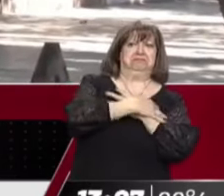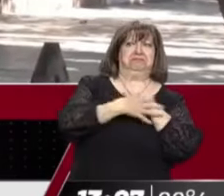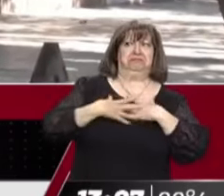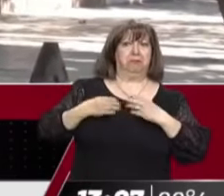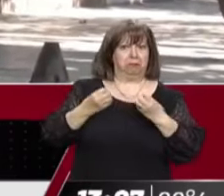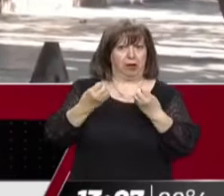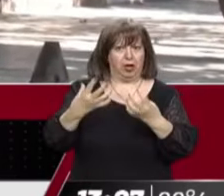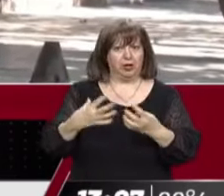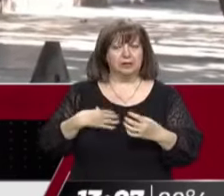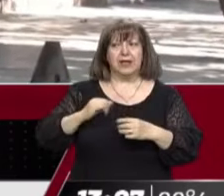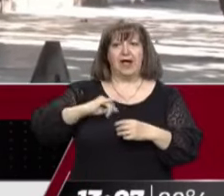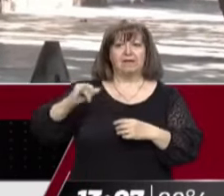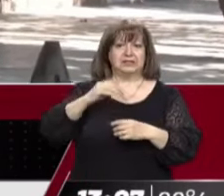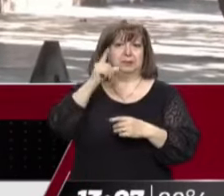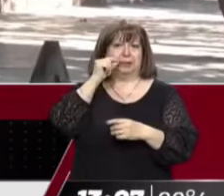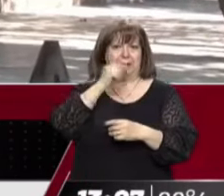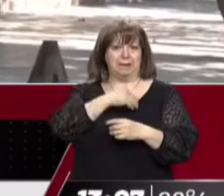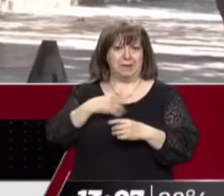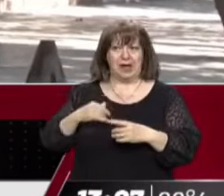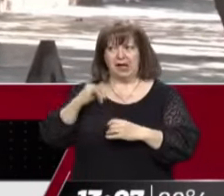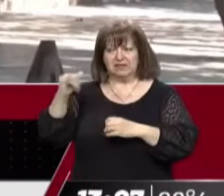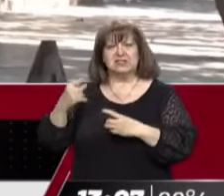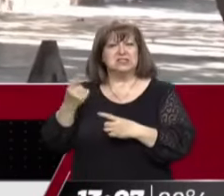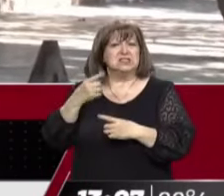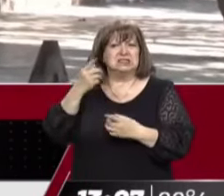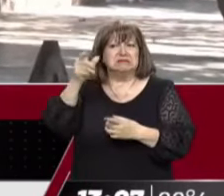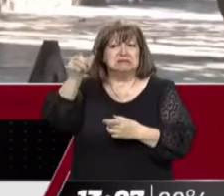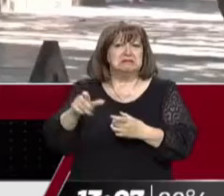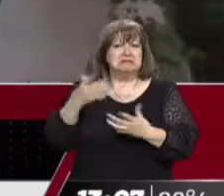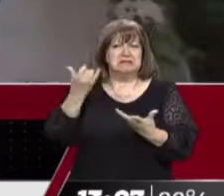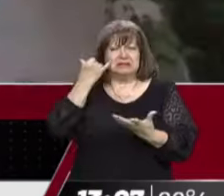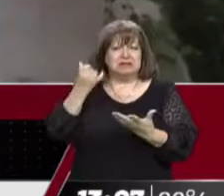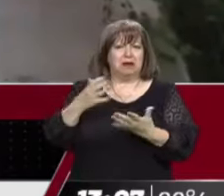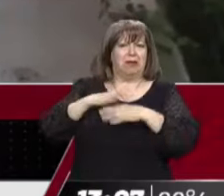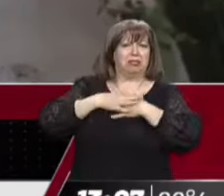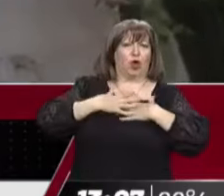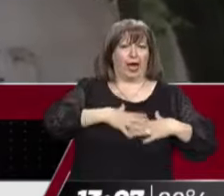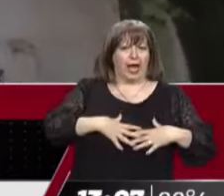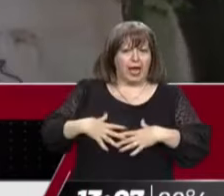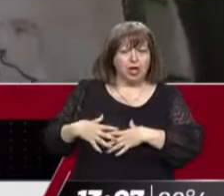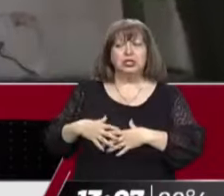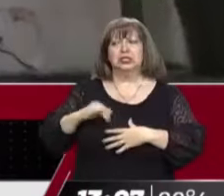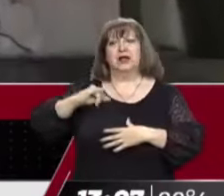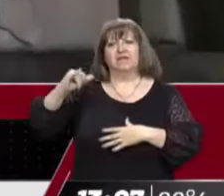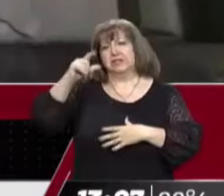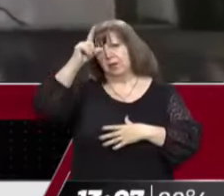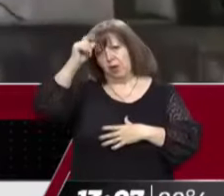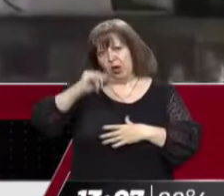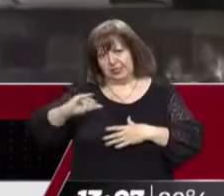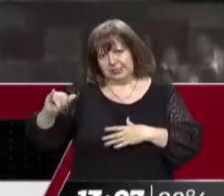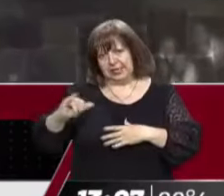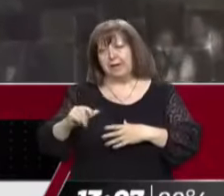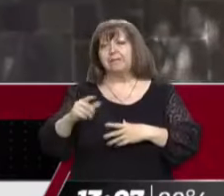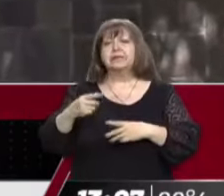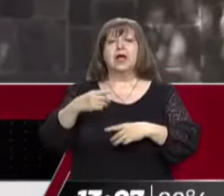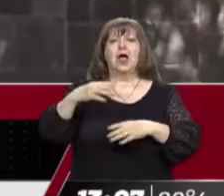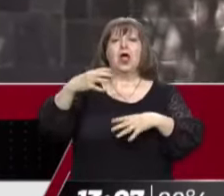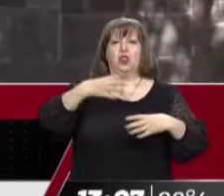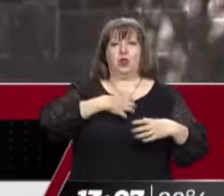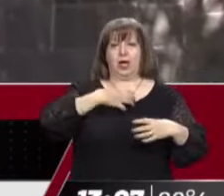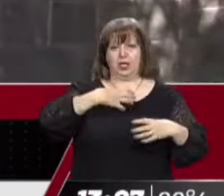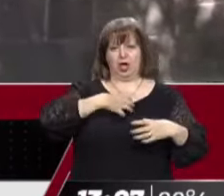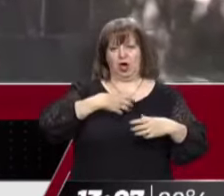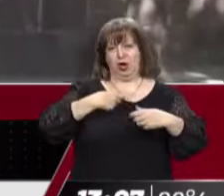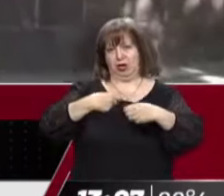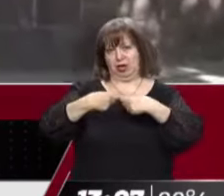las autoridades, los dueños de este lugar se enteraron de la situación, lo despidieron y a partir de eso también la investigación por parte de la justicia. Lo que dice